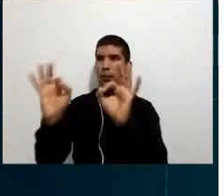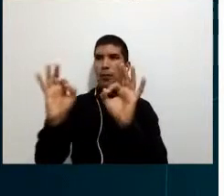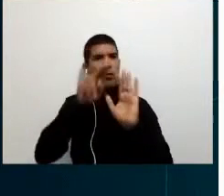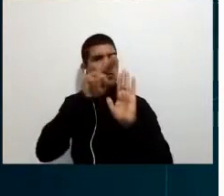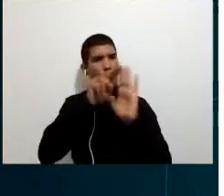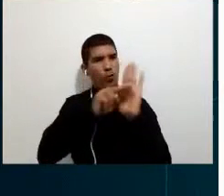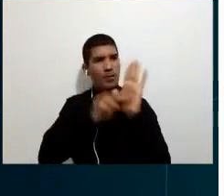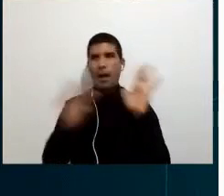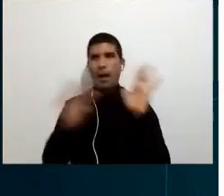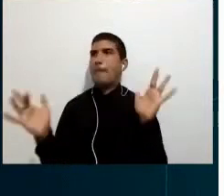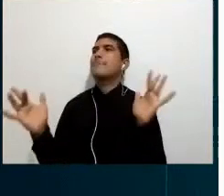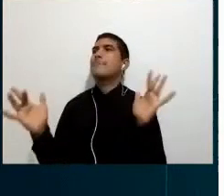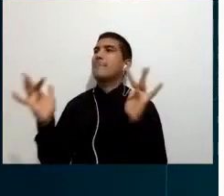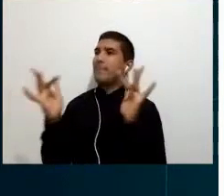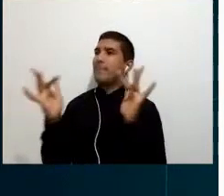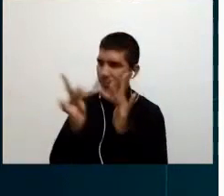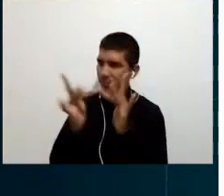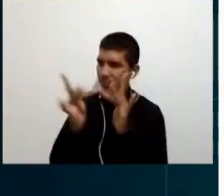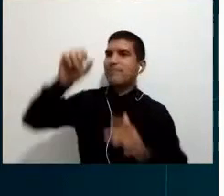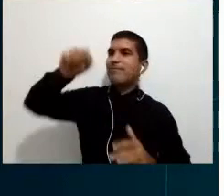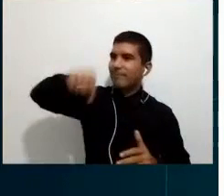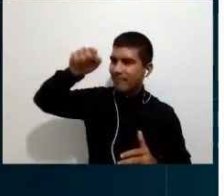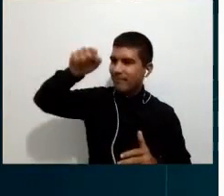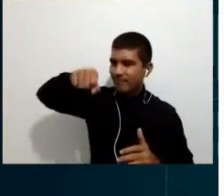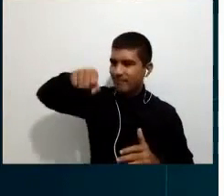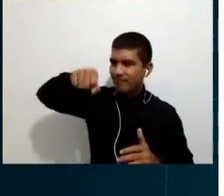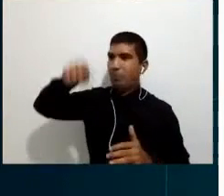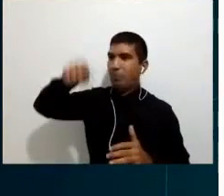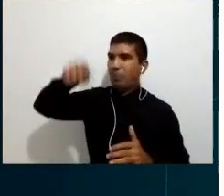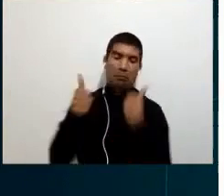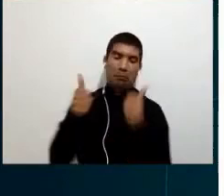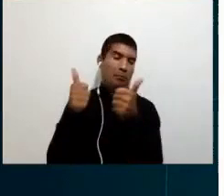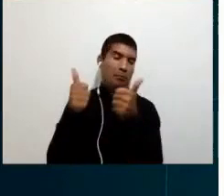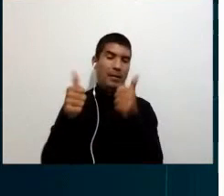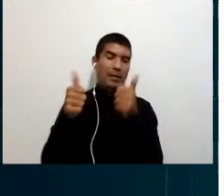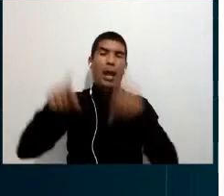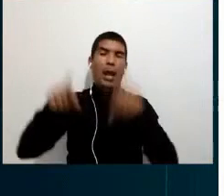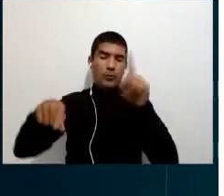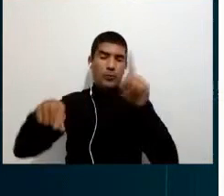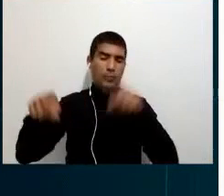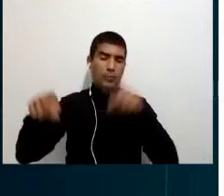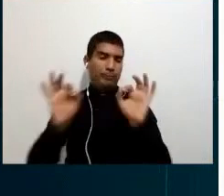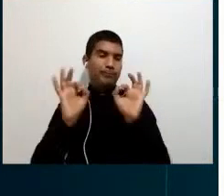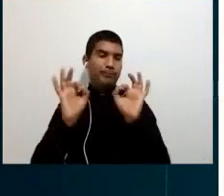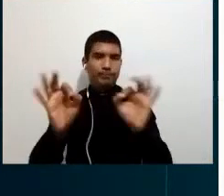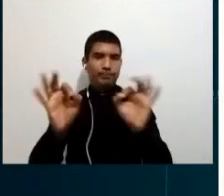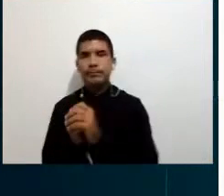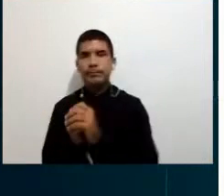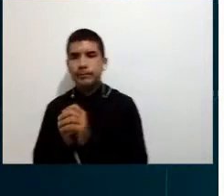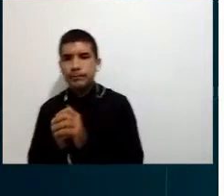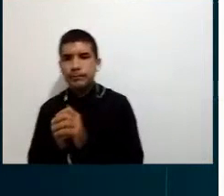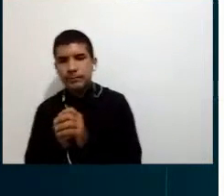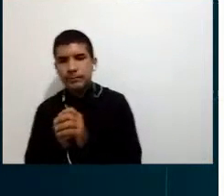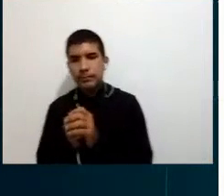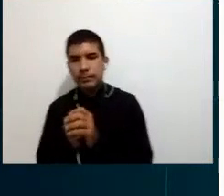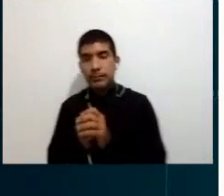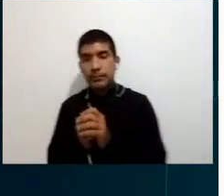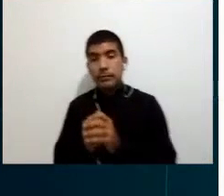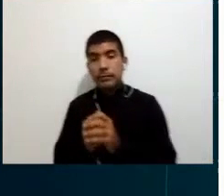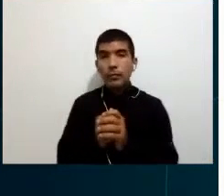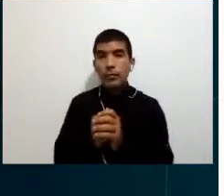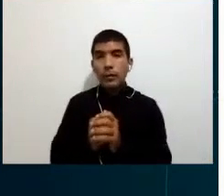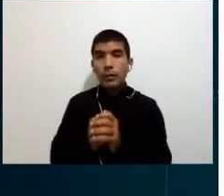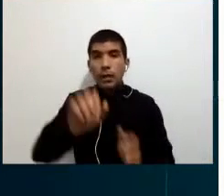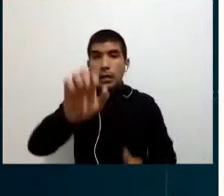ejemplo, tenemos una bahía compacta en el nivel de tensión de 44 y para su llenado, esta bahía